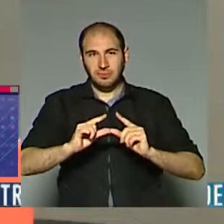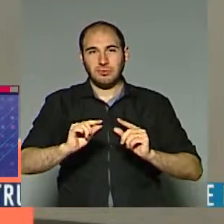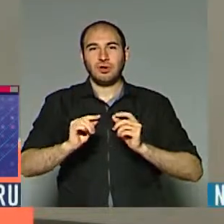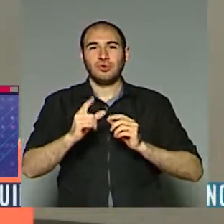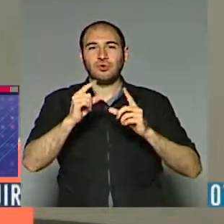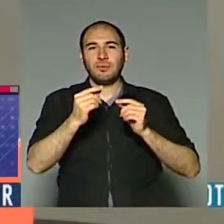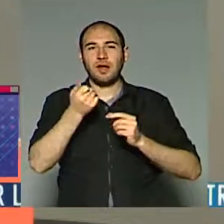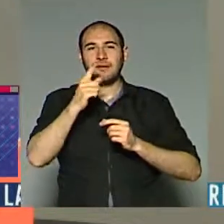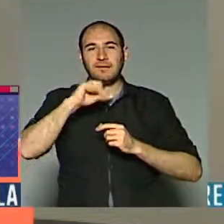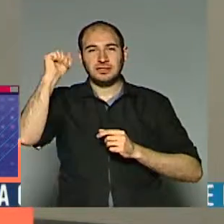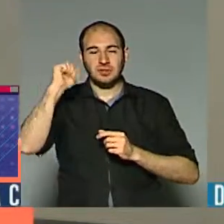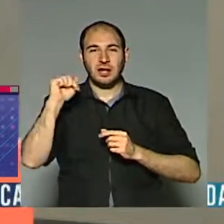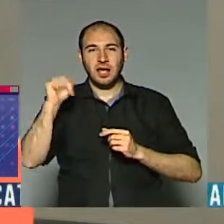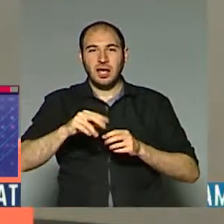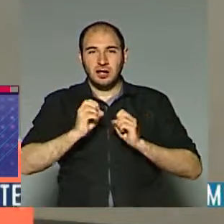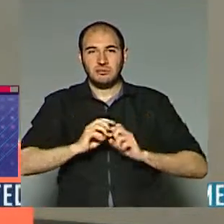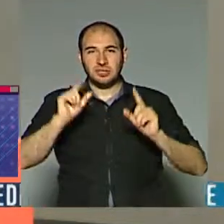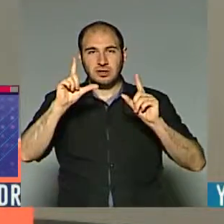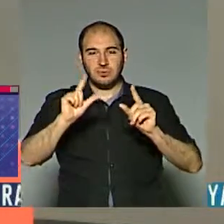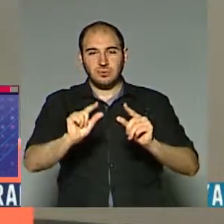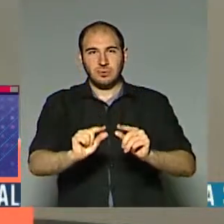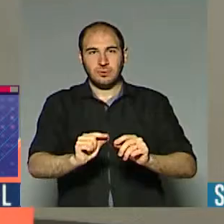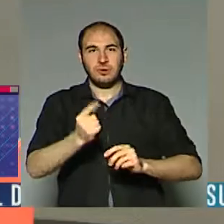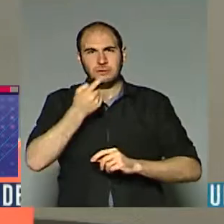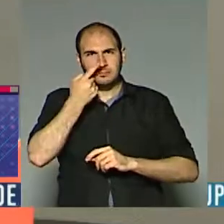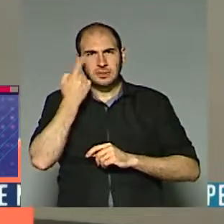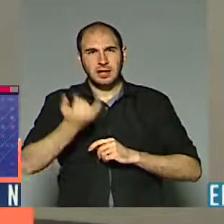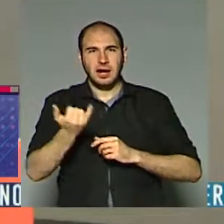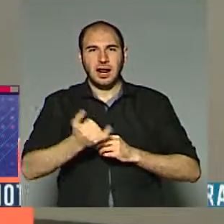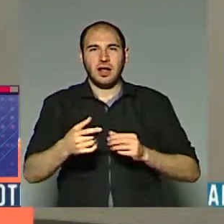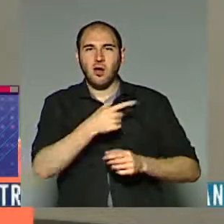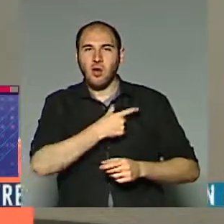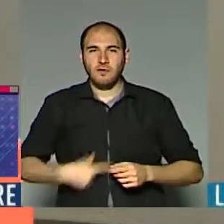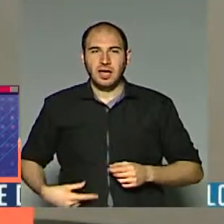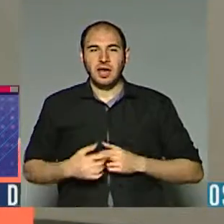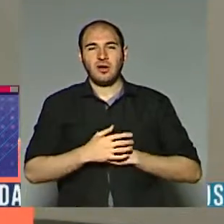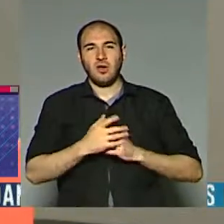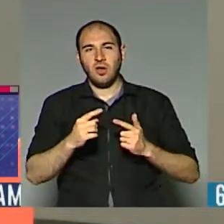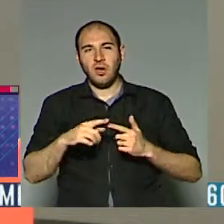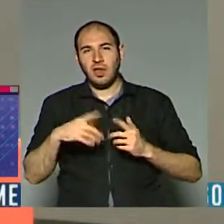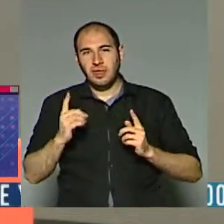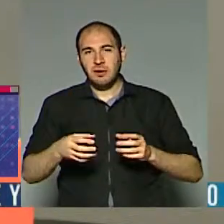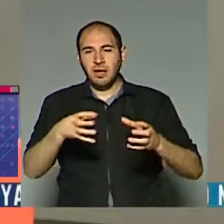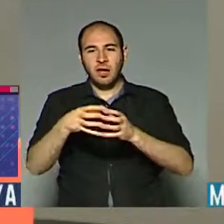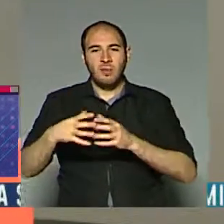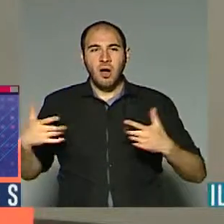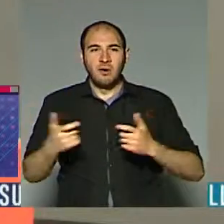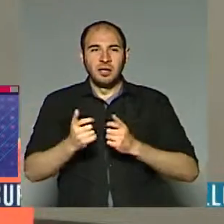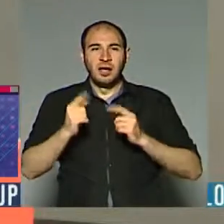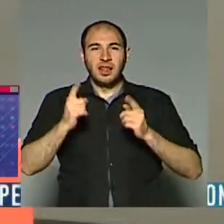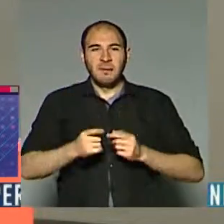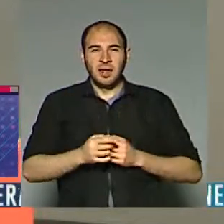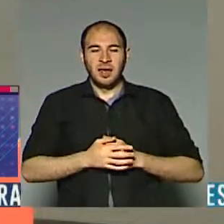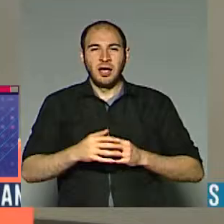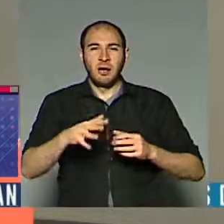que los números de la inflación iban a empezar a caer. Había expectativa desde el gobierno, desde obviamente los sectores de la oposición y desde el